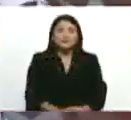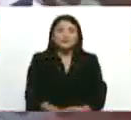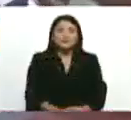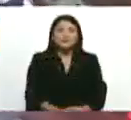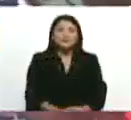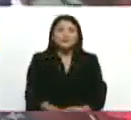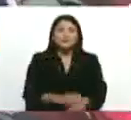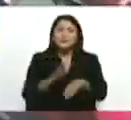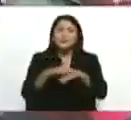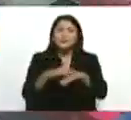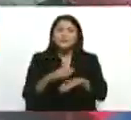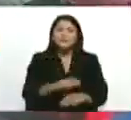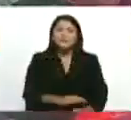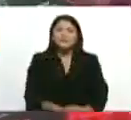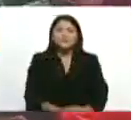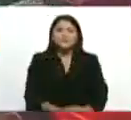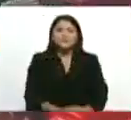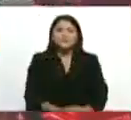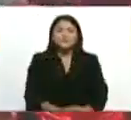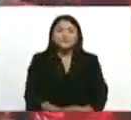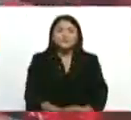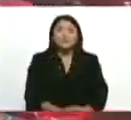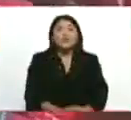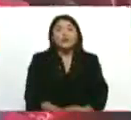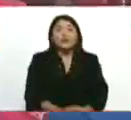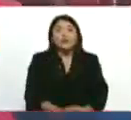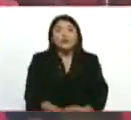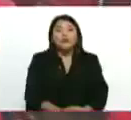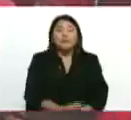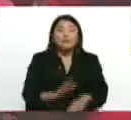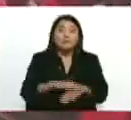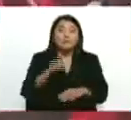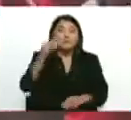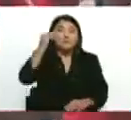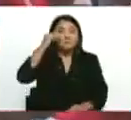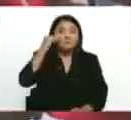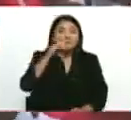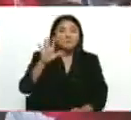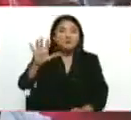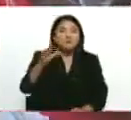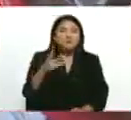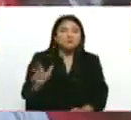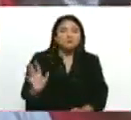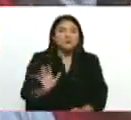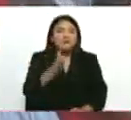¿Por qué? ¿Por qué? Porque ellos creen que la cosa es así. Así la vida es un jamón.